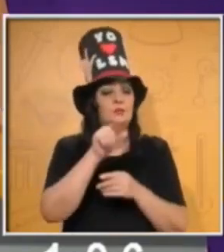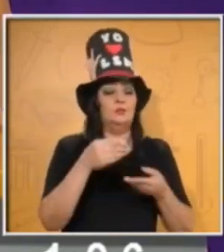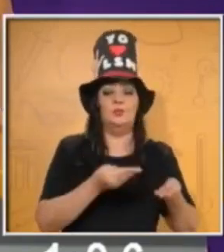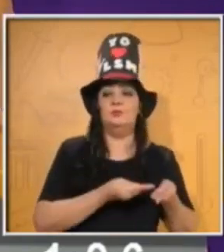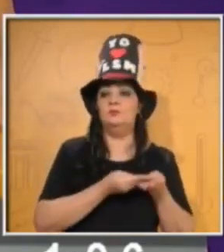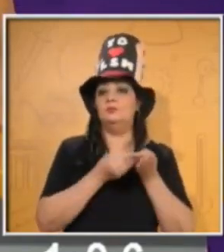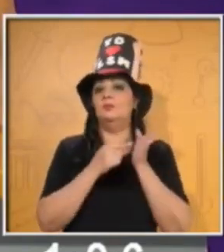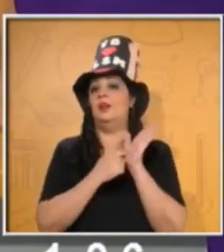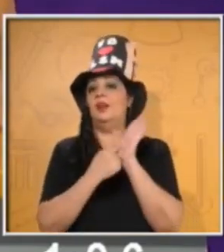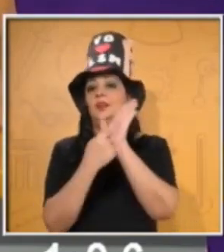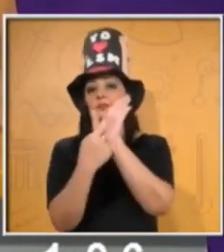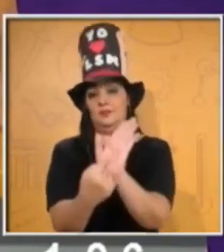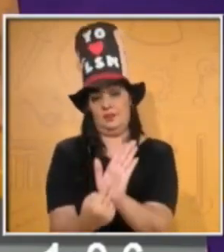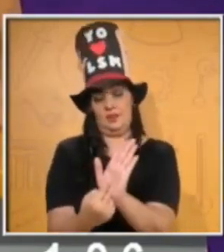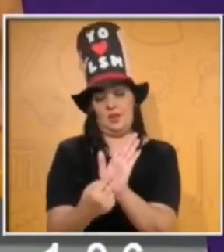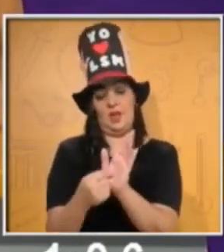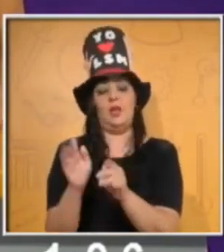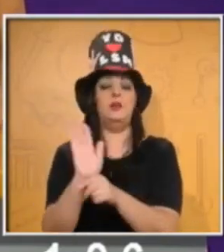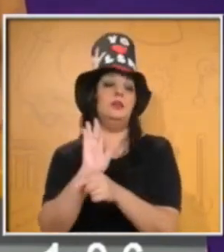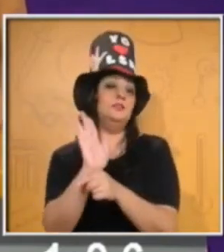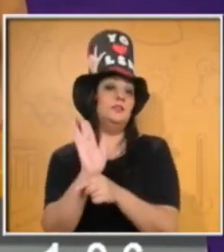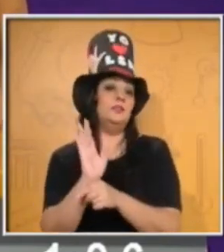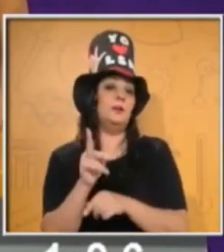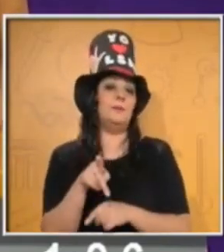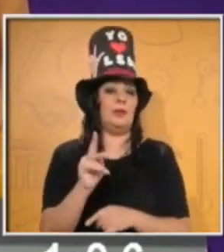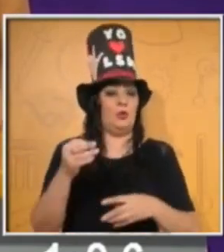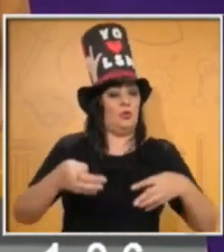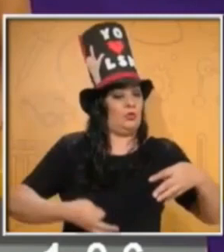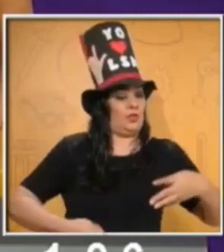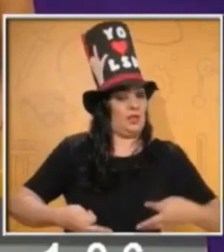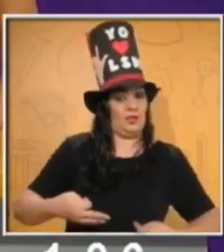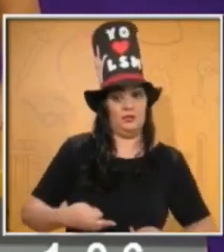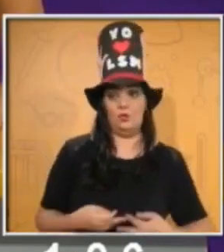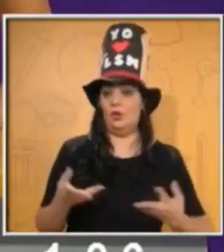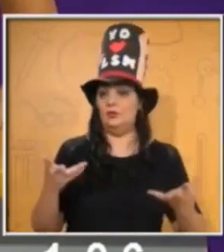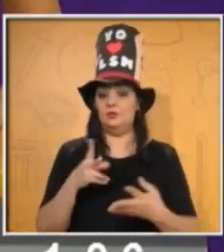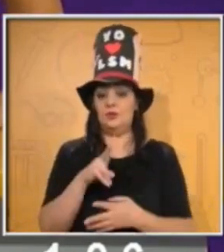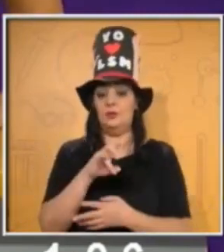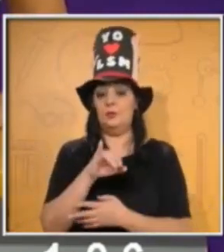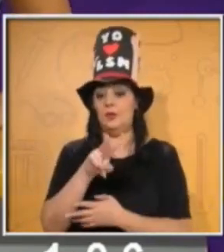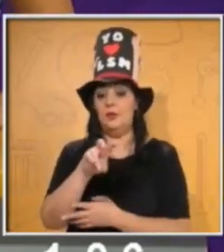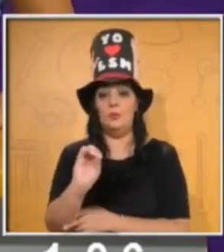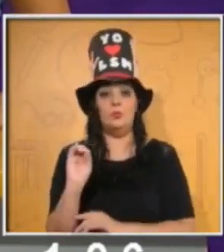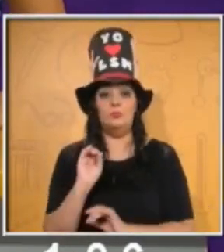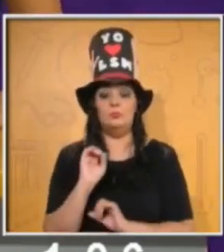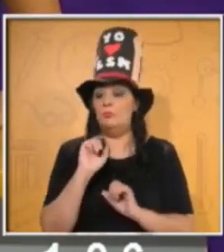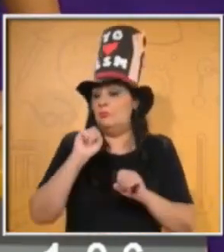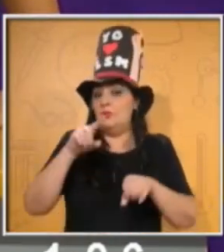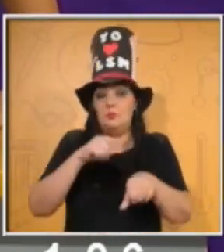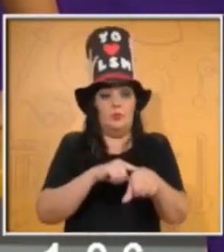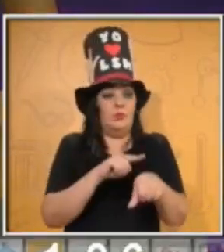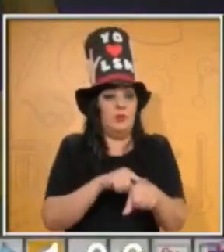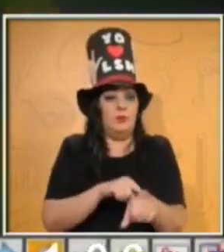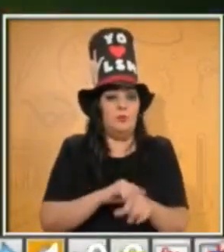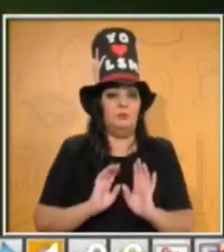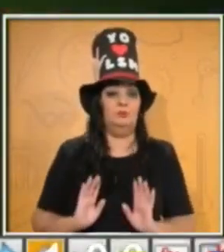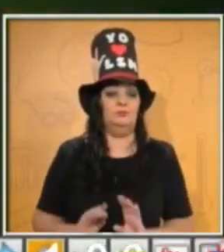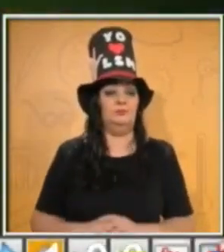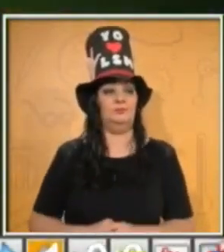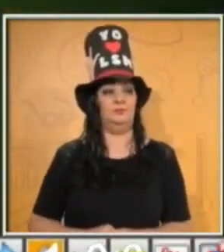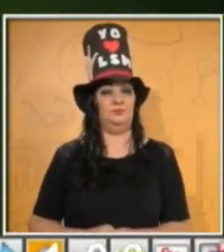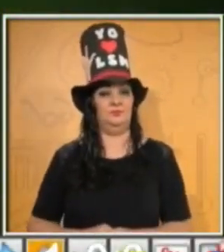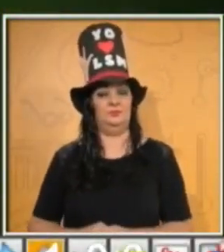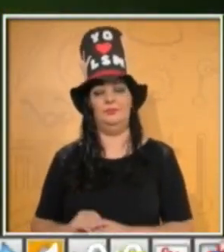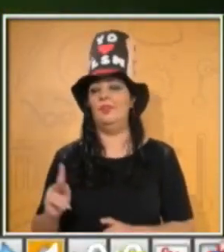en este caso la vemos en el cine, mientras que la obra de teatro se muestra en vivo en un teatro. Continuamos con la siguiente pregunta en